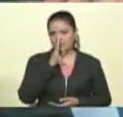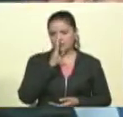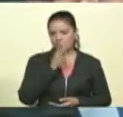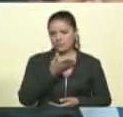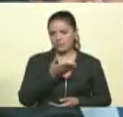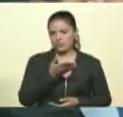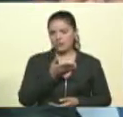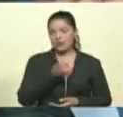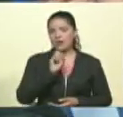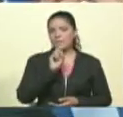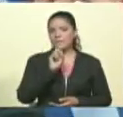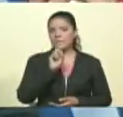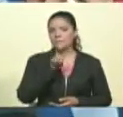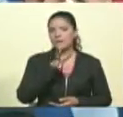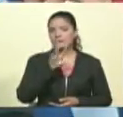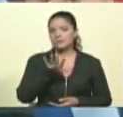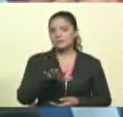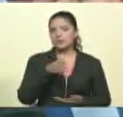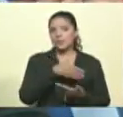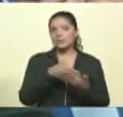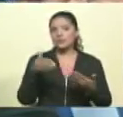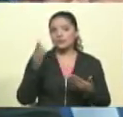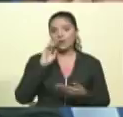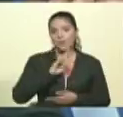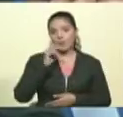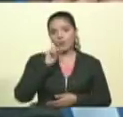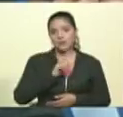los 25 millones de bolívares,